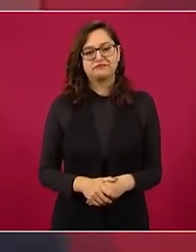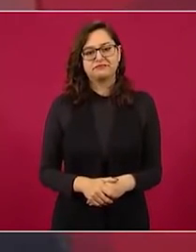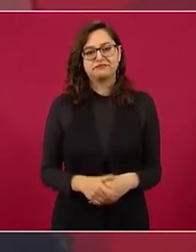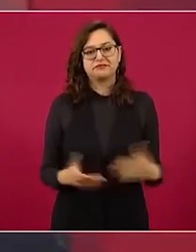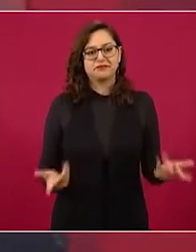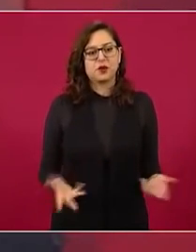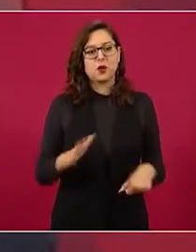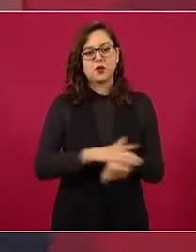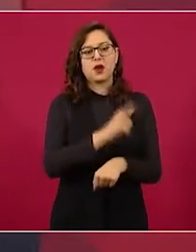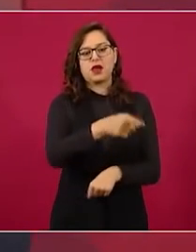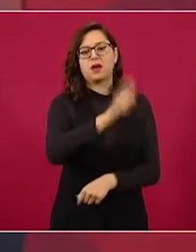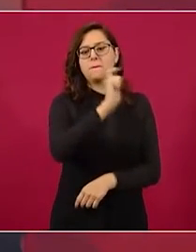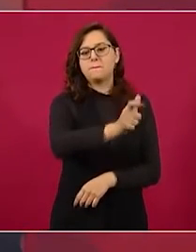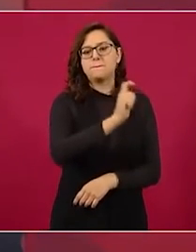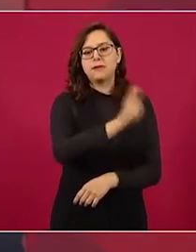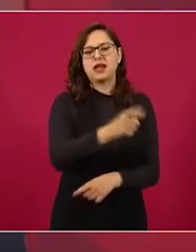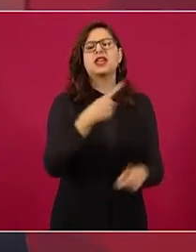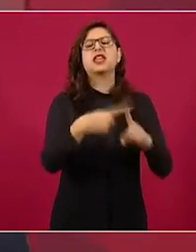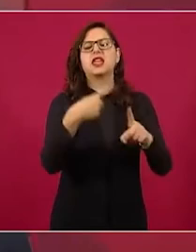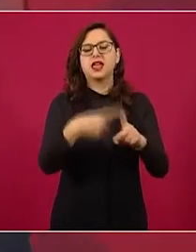con el presupuesto